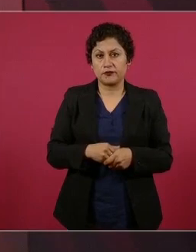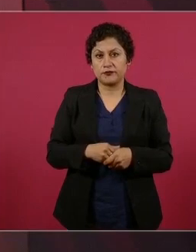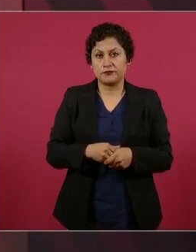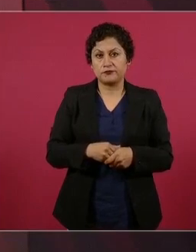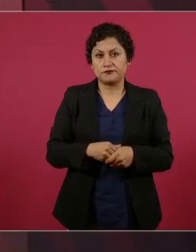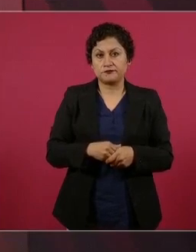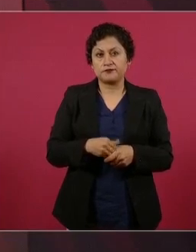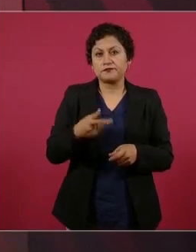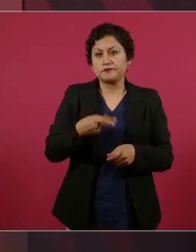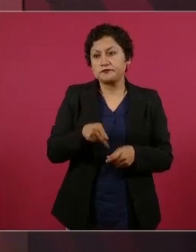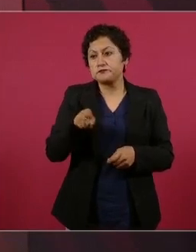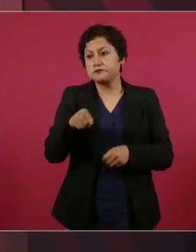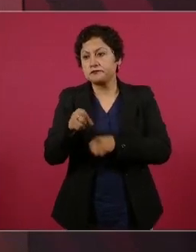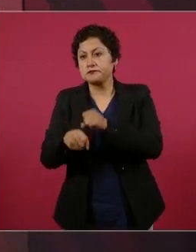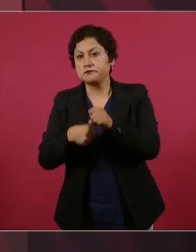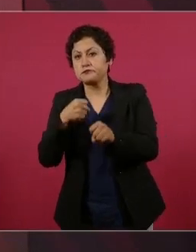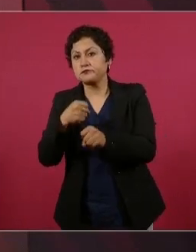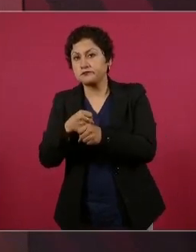55 años